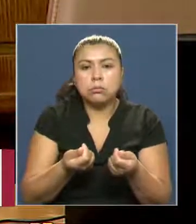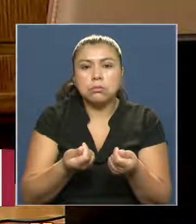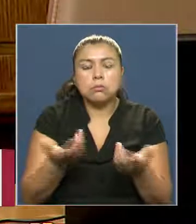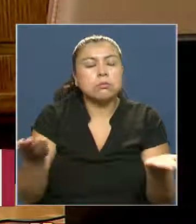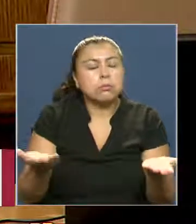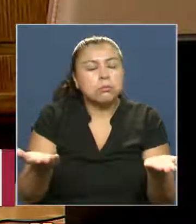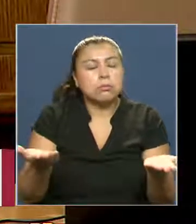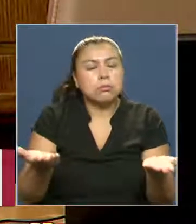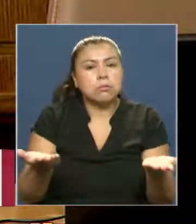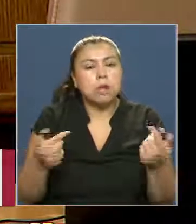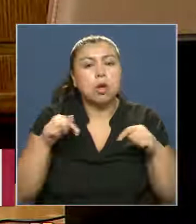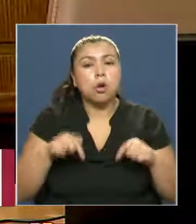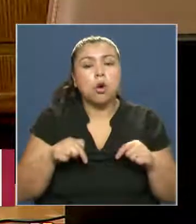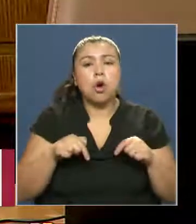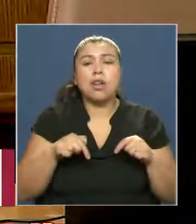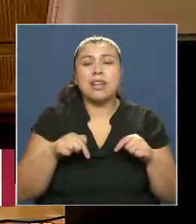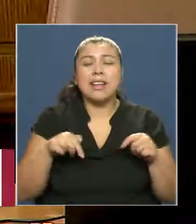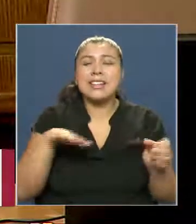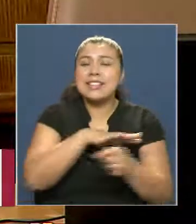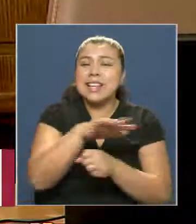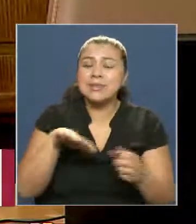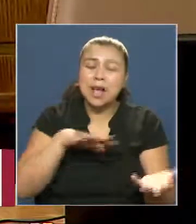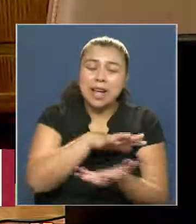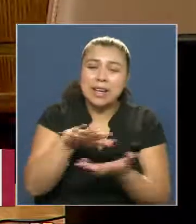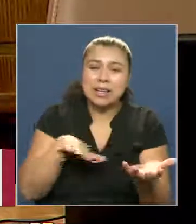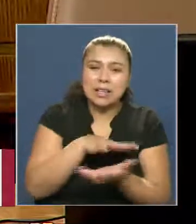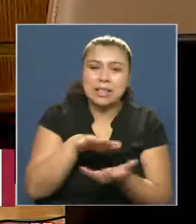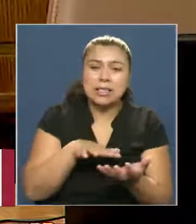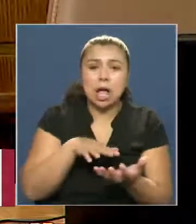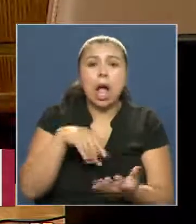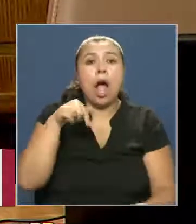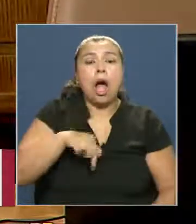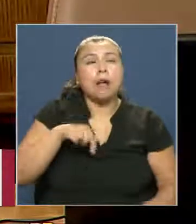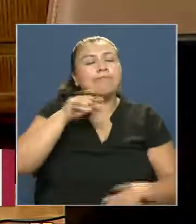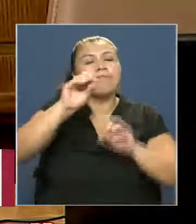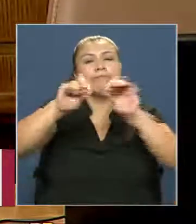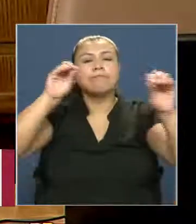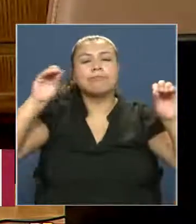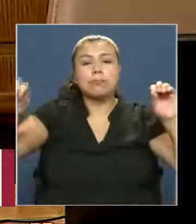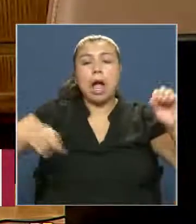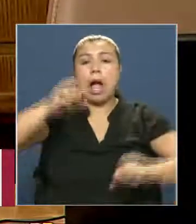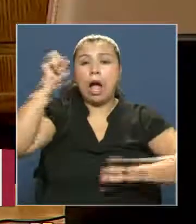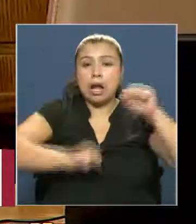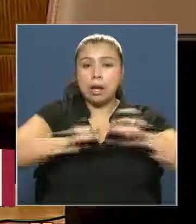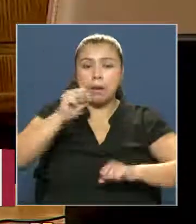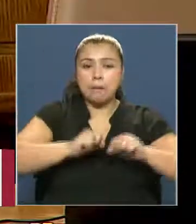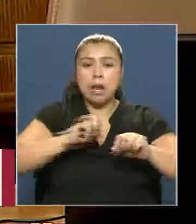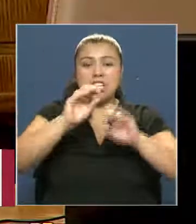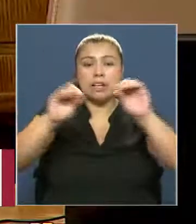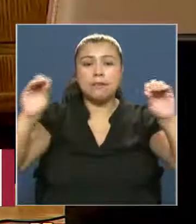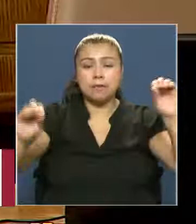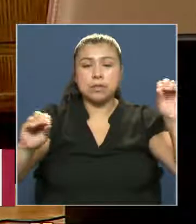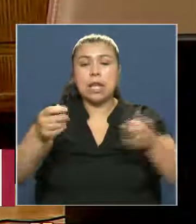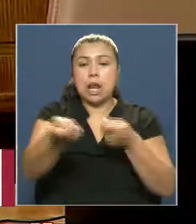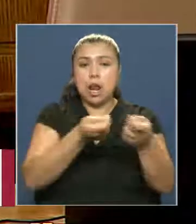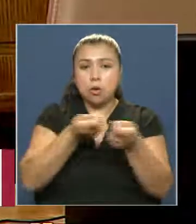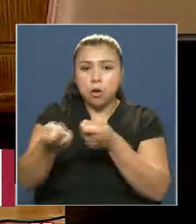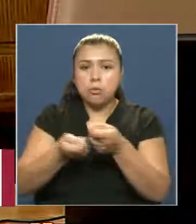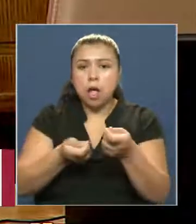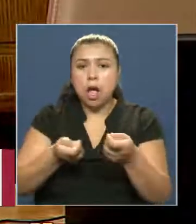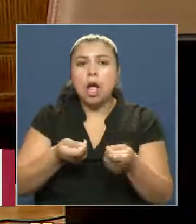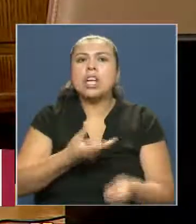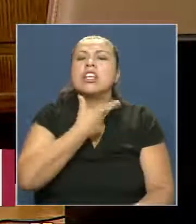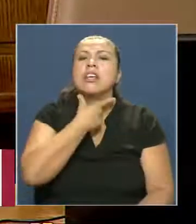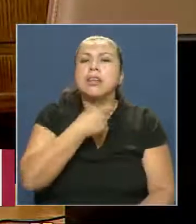con este tipo de crisis. Y aquí un llamado a las empresas y al comercio que ha querido